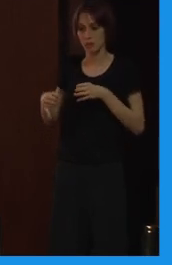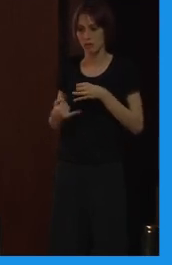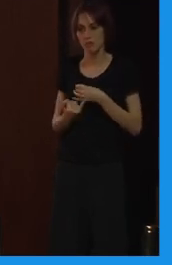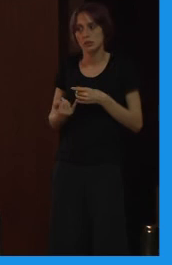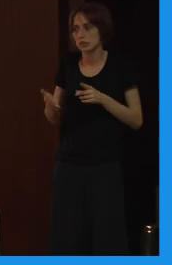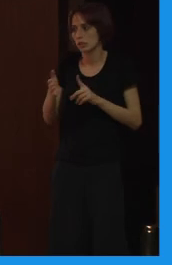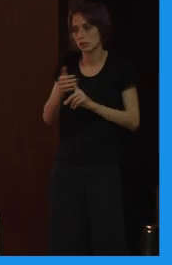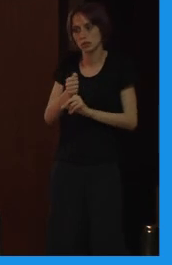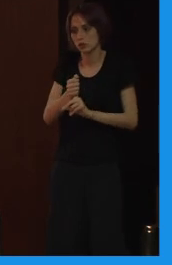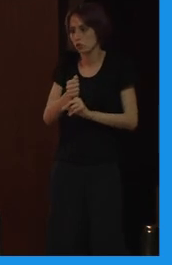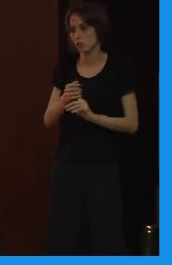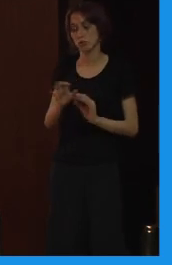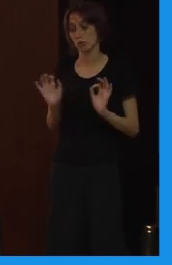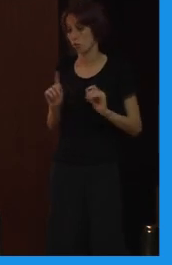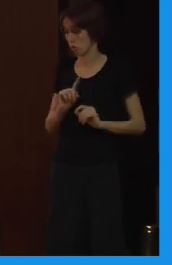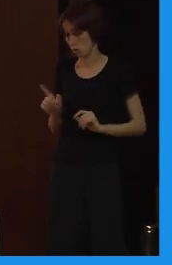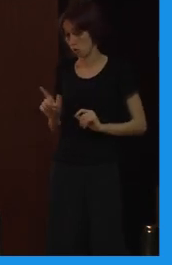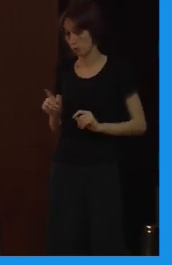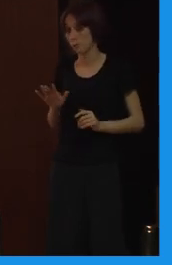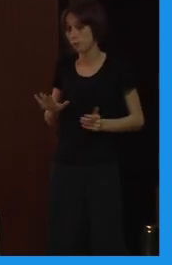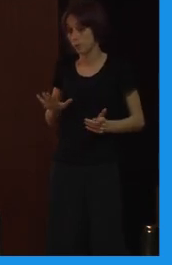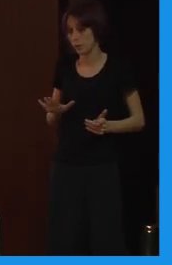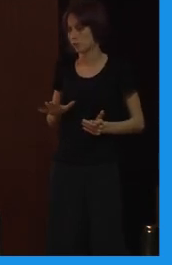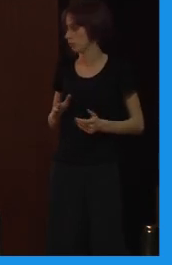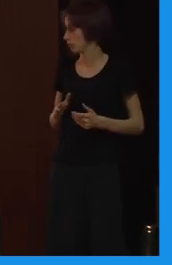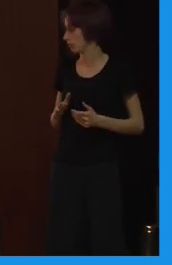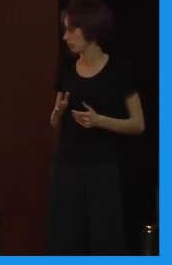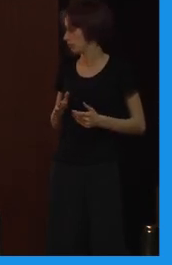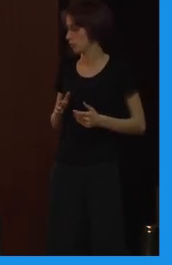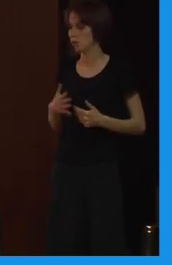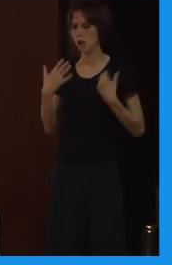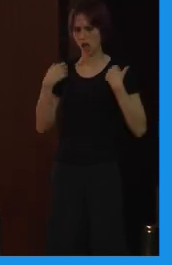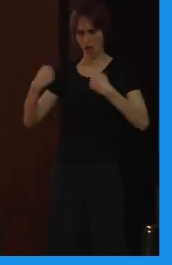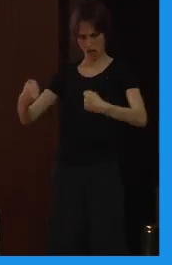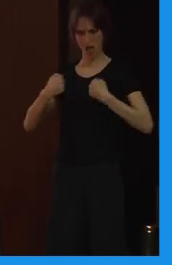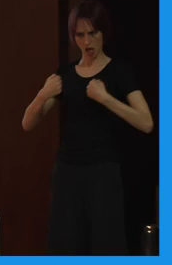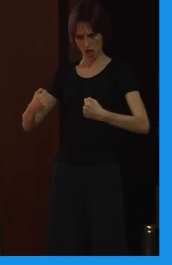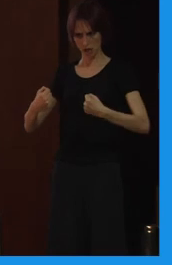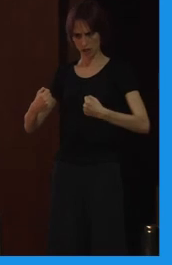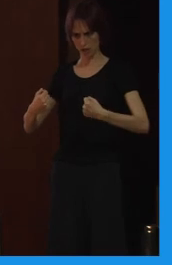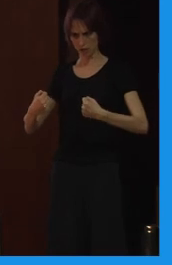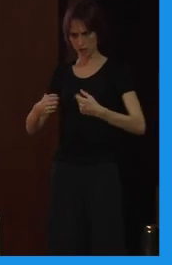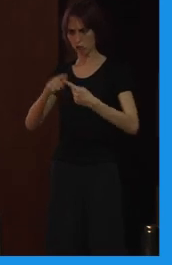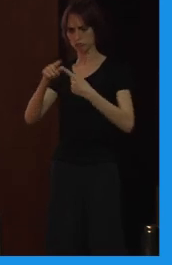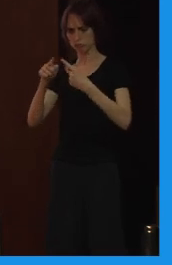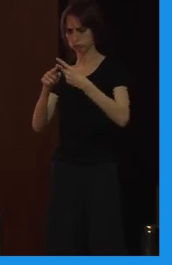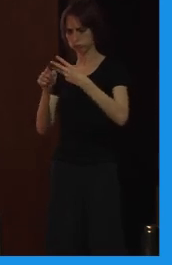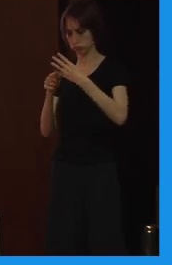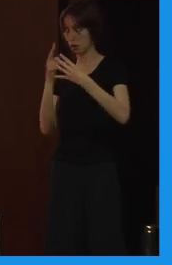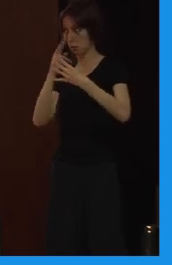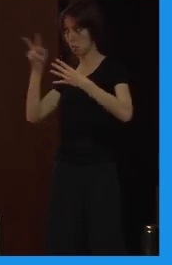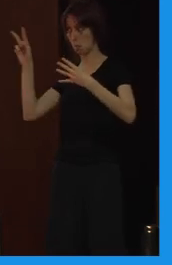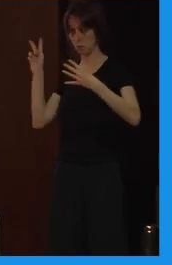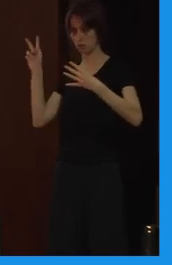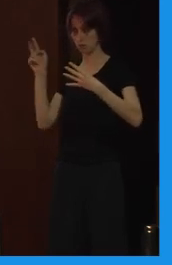aeróbico, no otro tipo de ejercicio, sino el ejercicio que os he comentado, los 4 que veis en paréntesis, mejoran